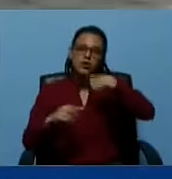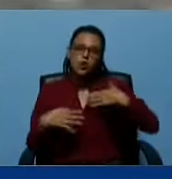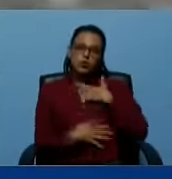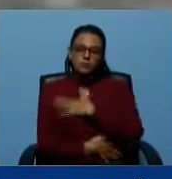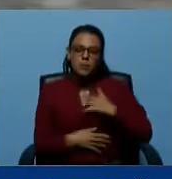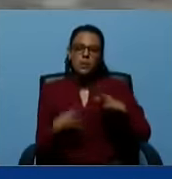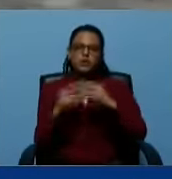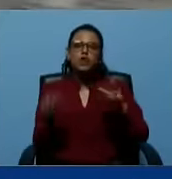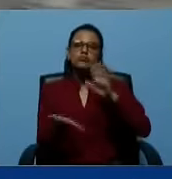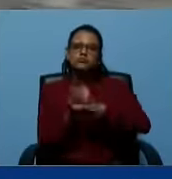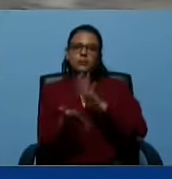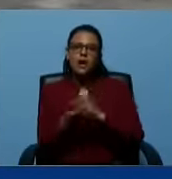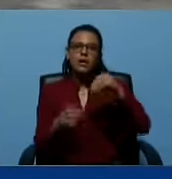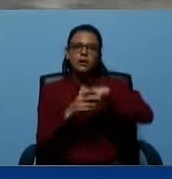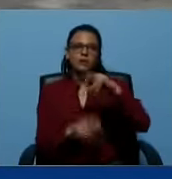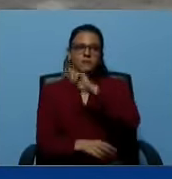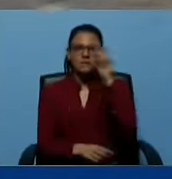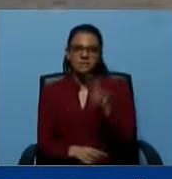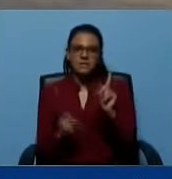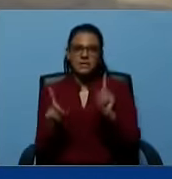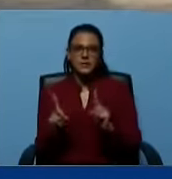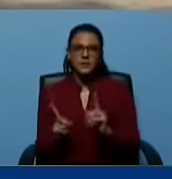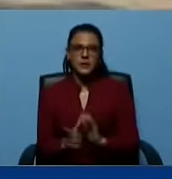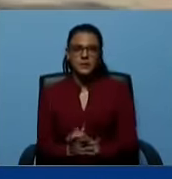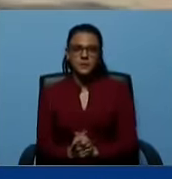de nuestro país.